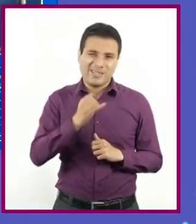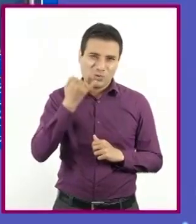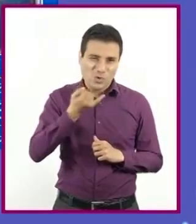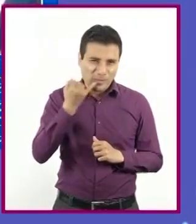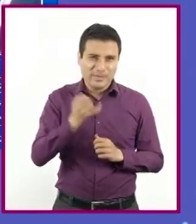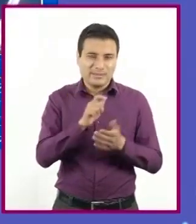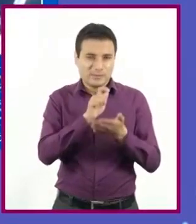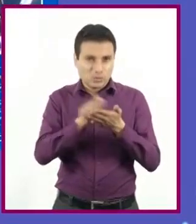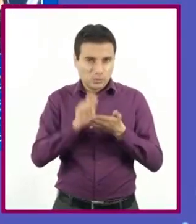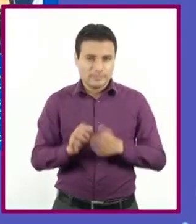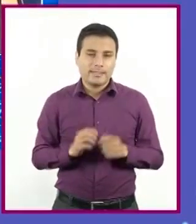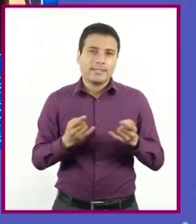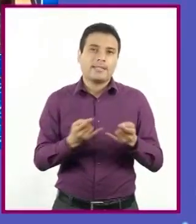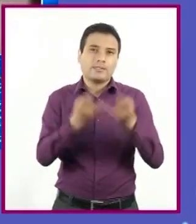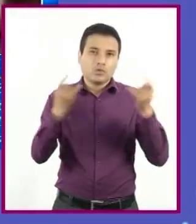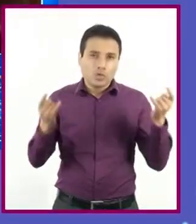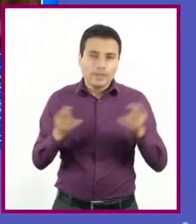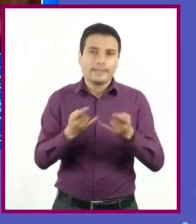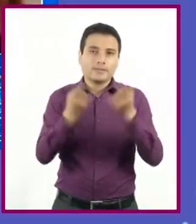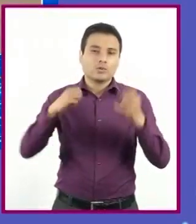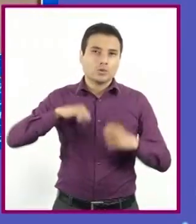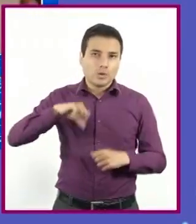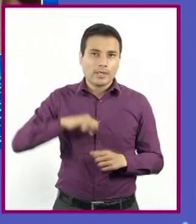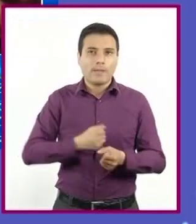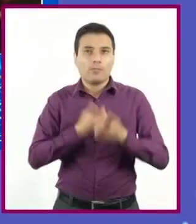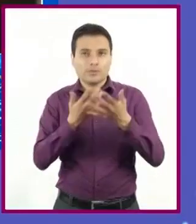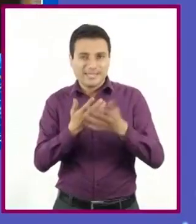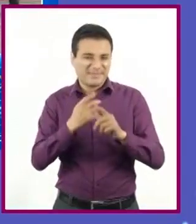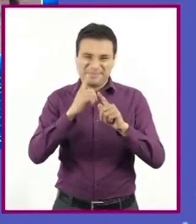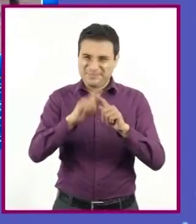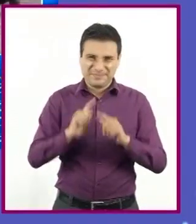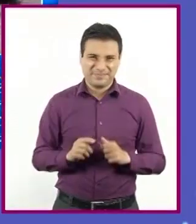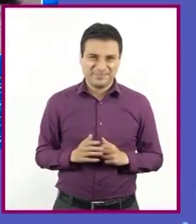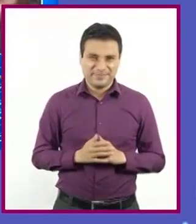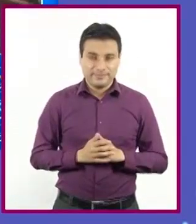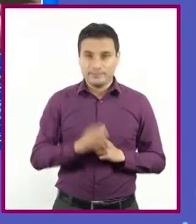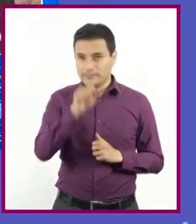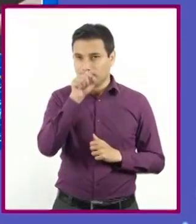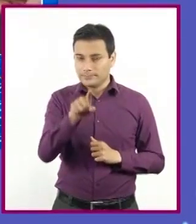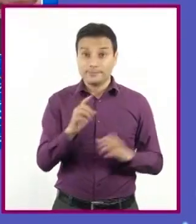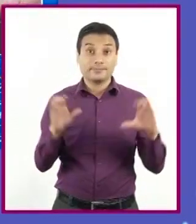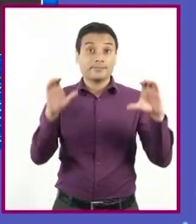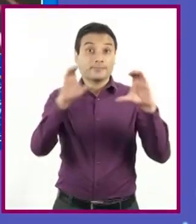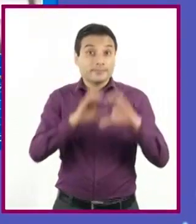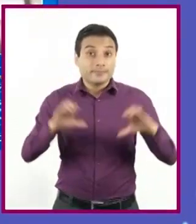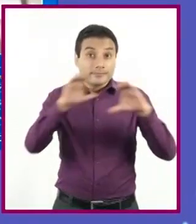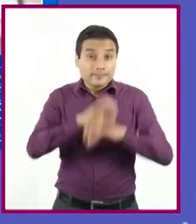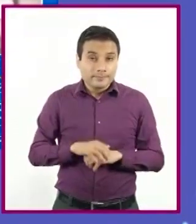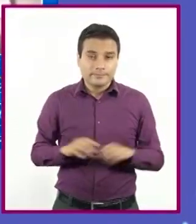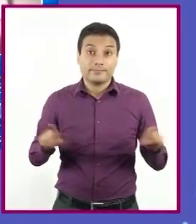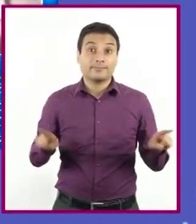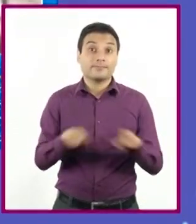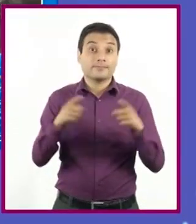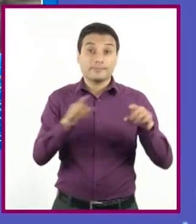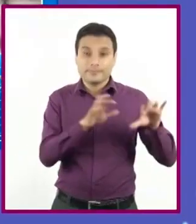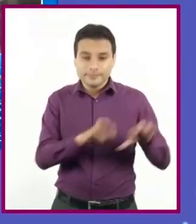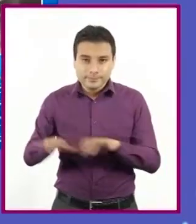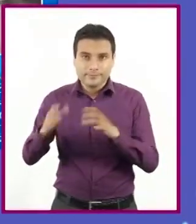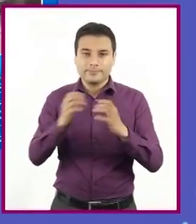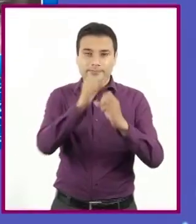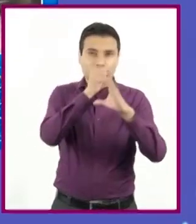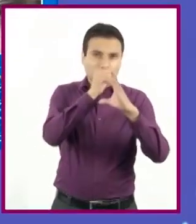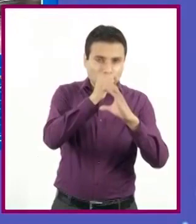escritura. Relatos, leyendas, poesía, entre otras. Las canciones y la música instrumental son expresiones